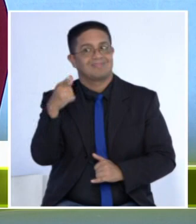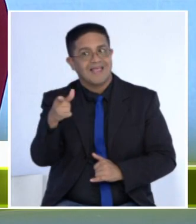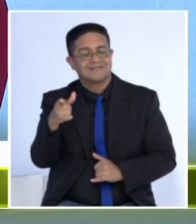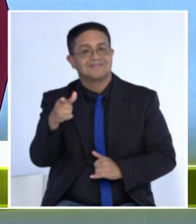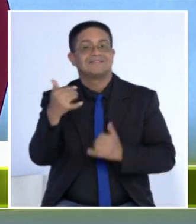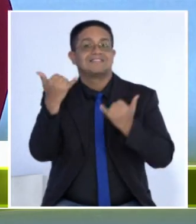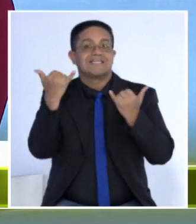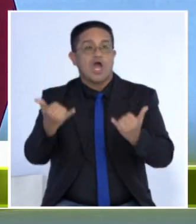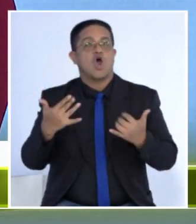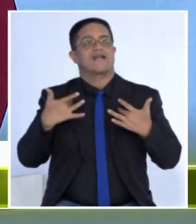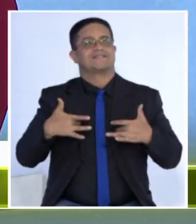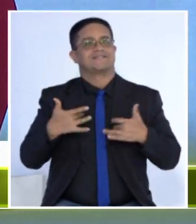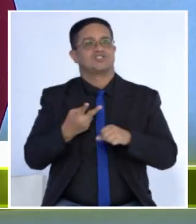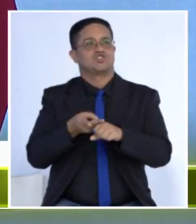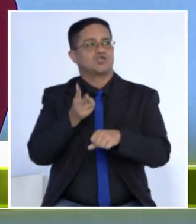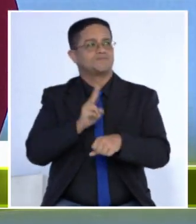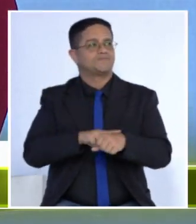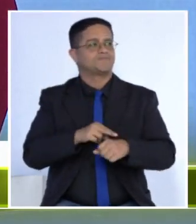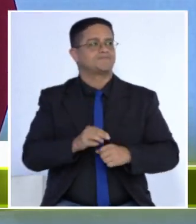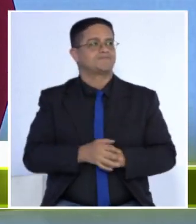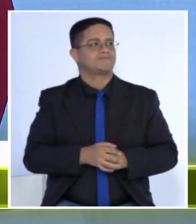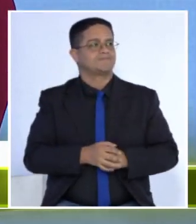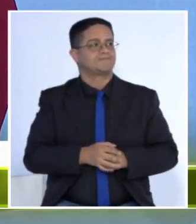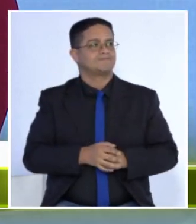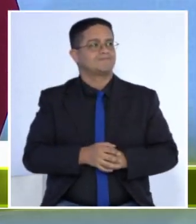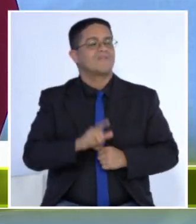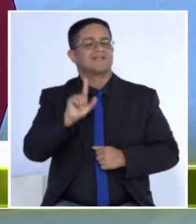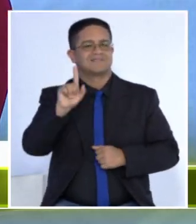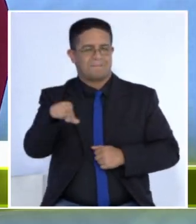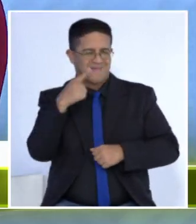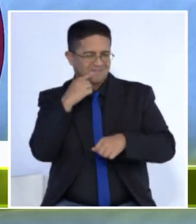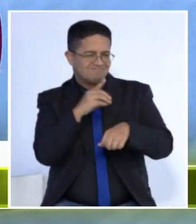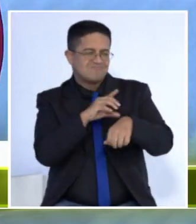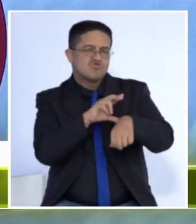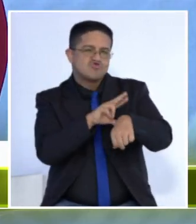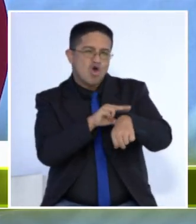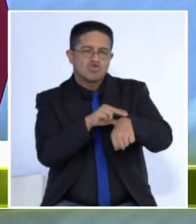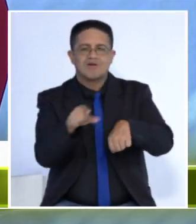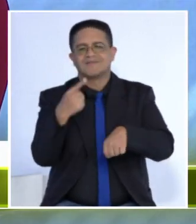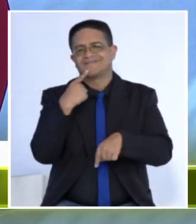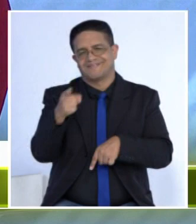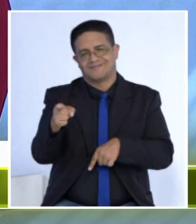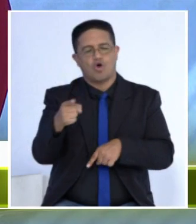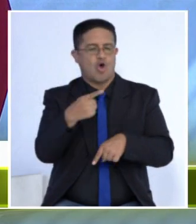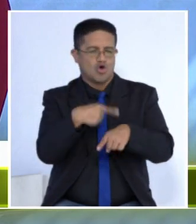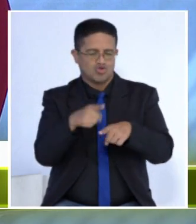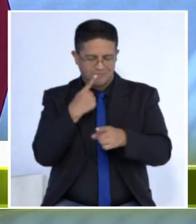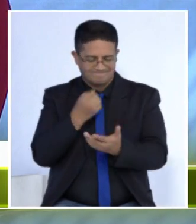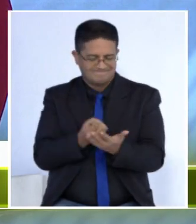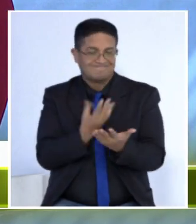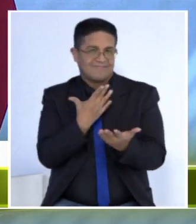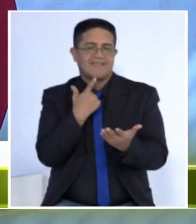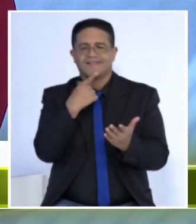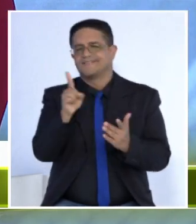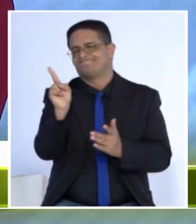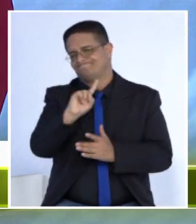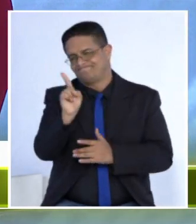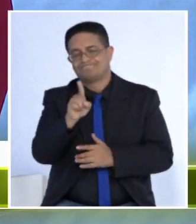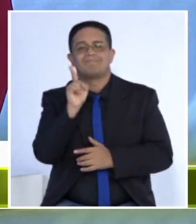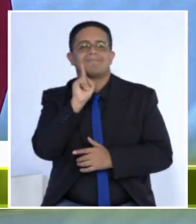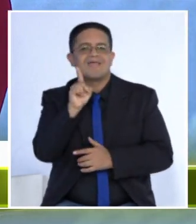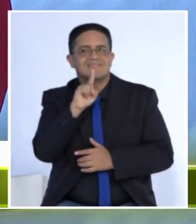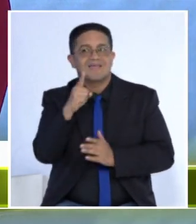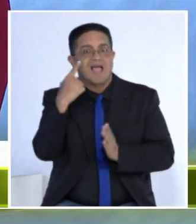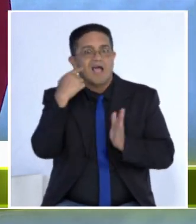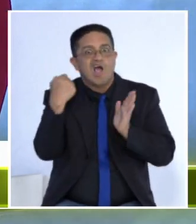Mito. Por acá el doctor Acosta Ramos también nos hace un comentario de ello, nos dice, no hay relación entre golpes en la cabeza y tumores